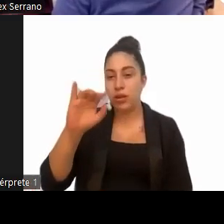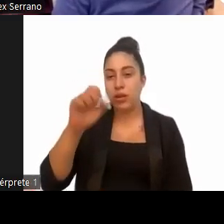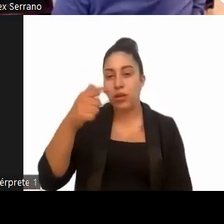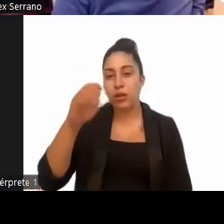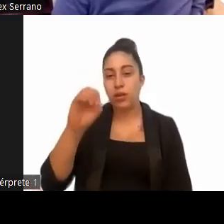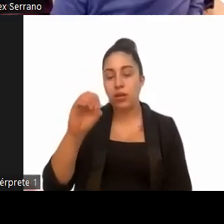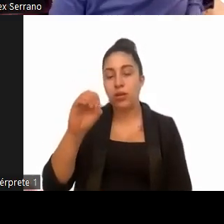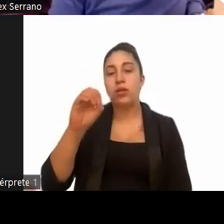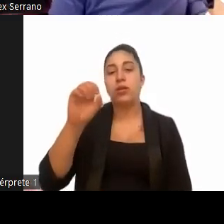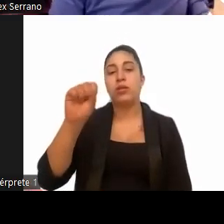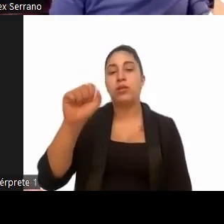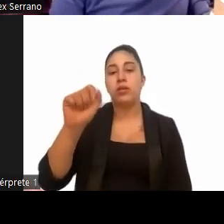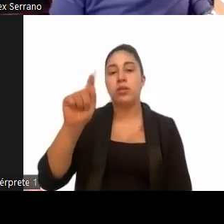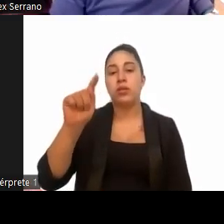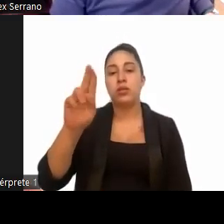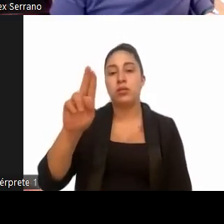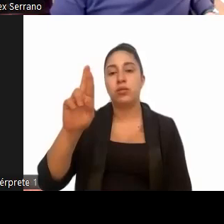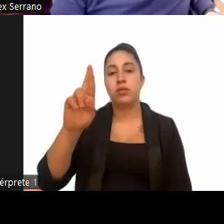Antonio Saturno García.